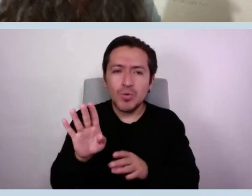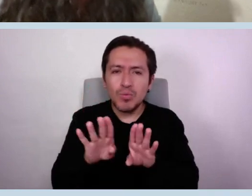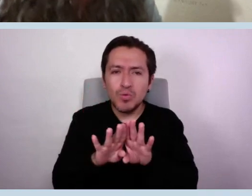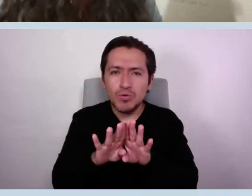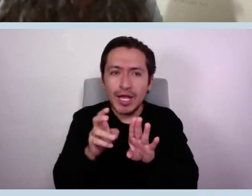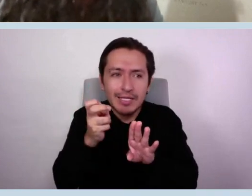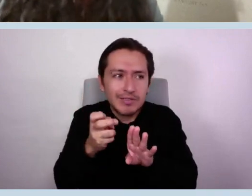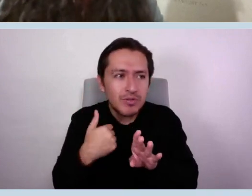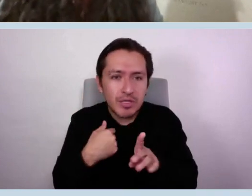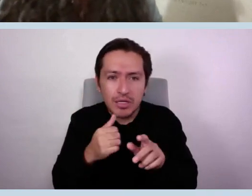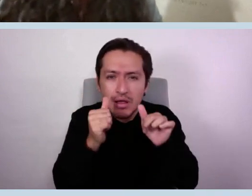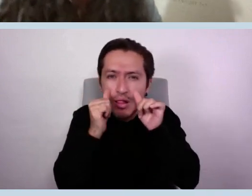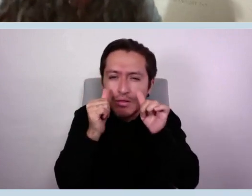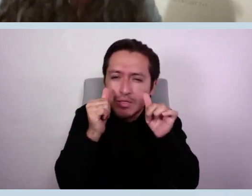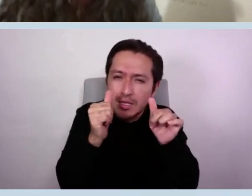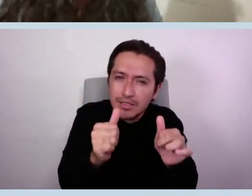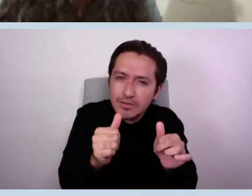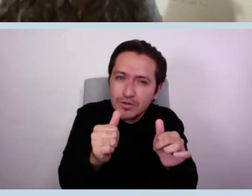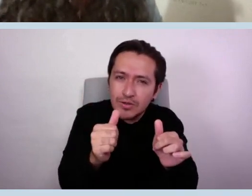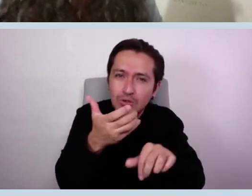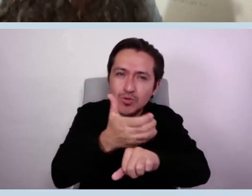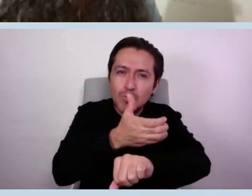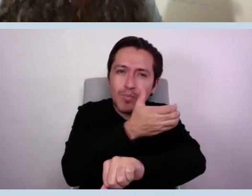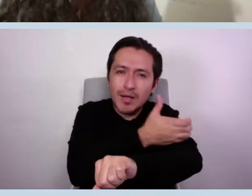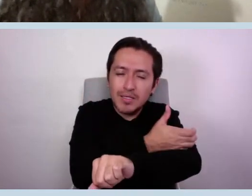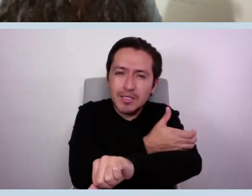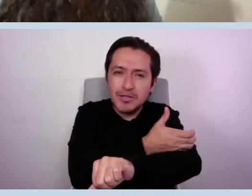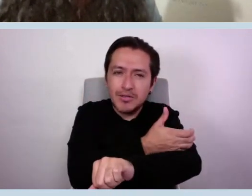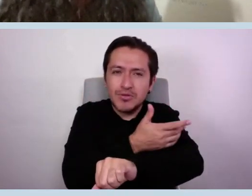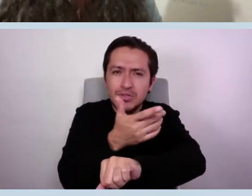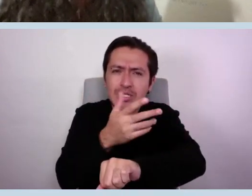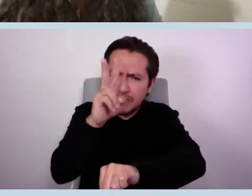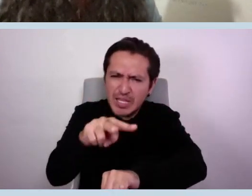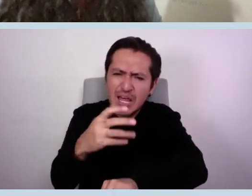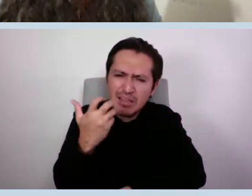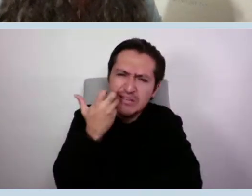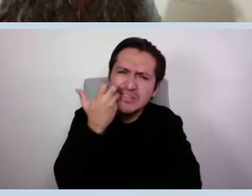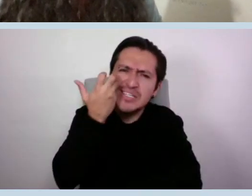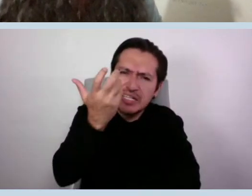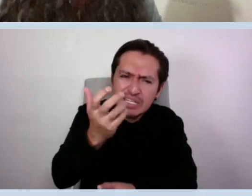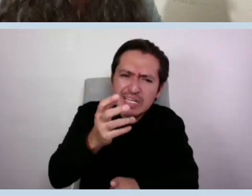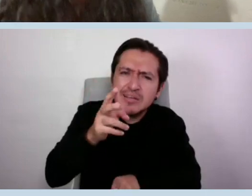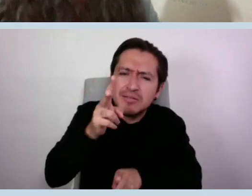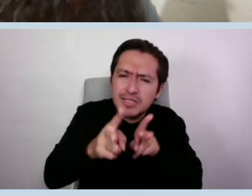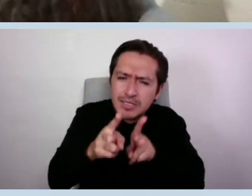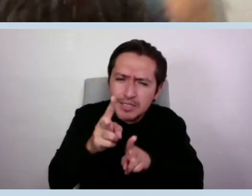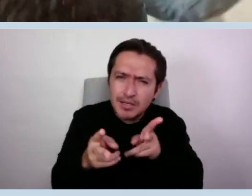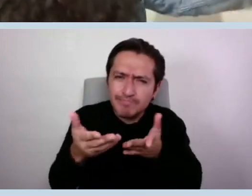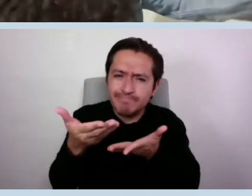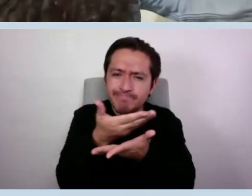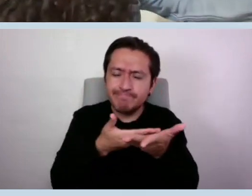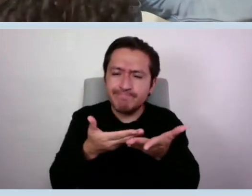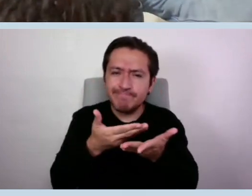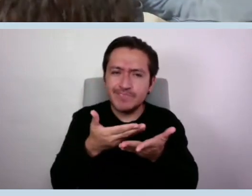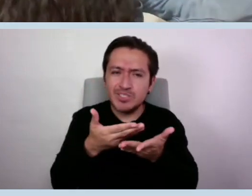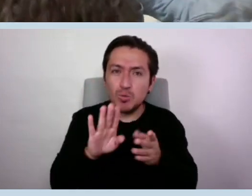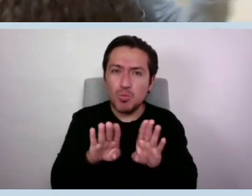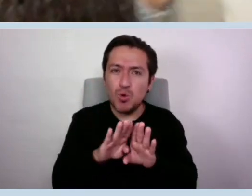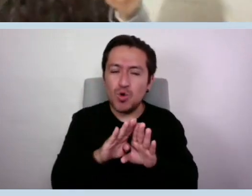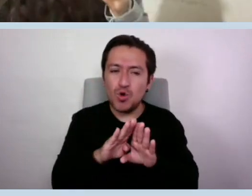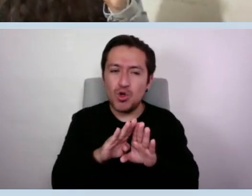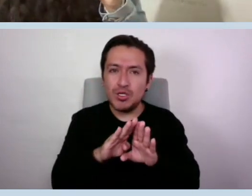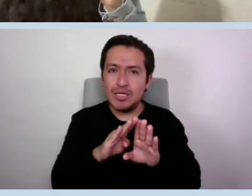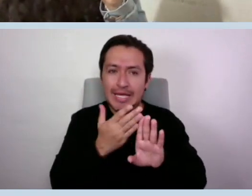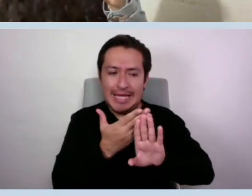compañeras y a tus compañeros compañeres disposición de escuchar aceptar el conflicto o aceptar la confrontación como algo